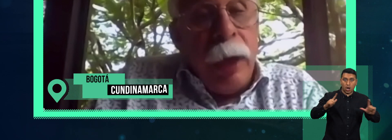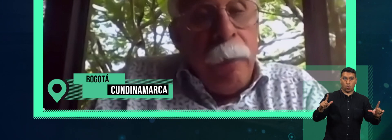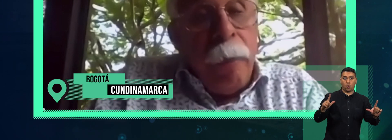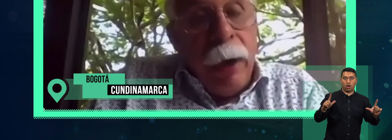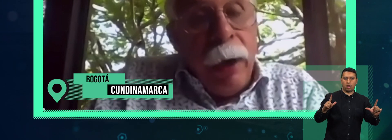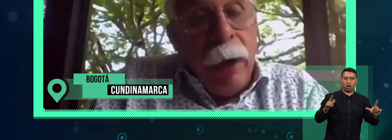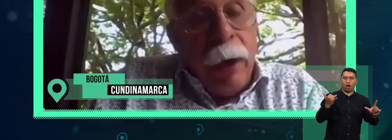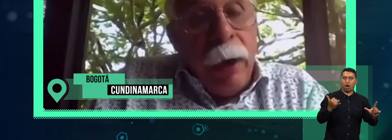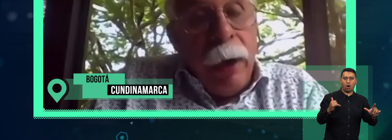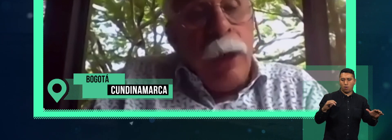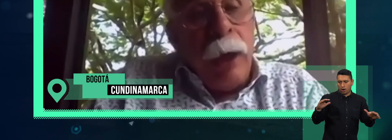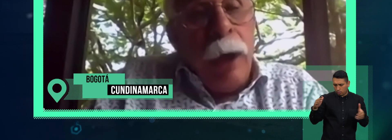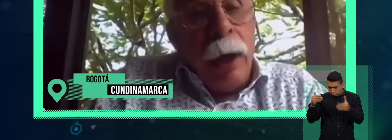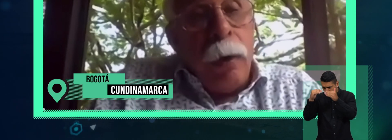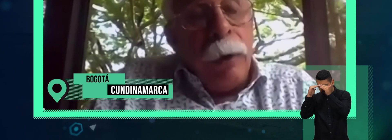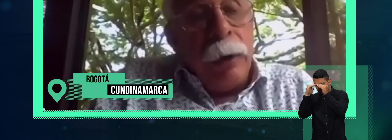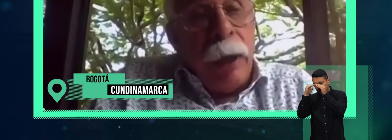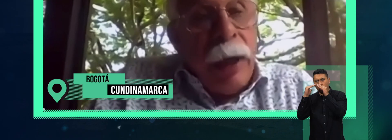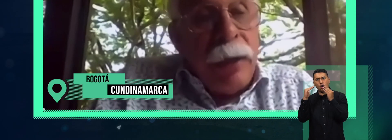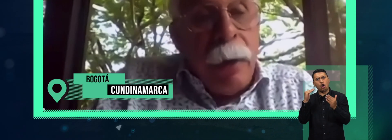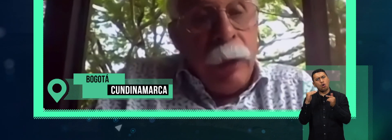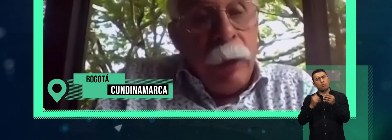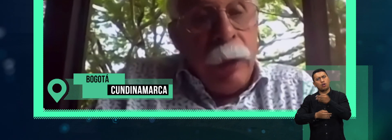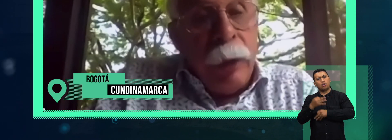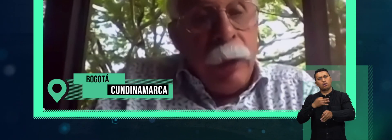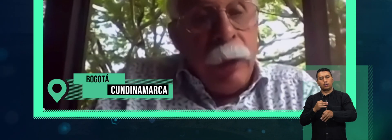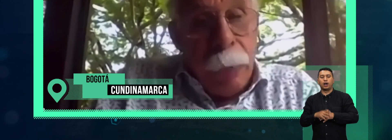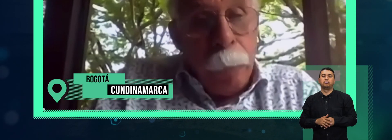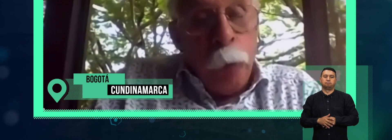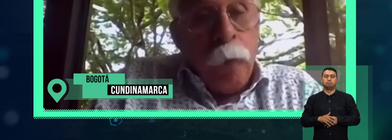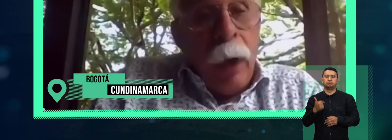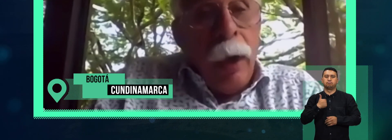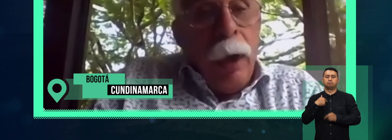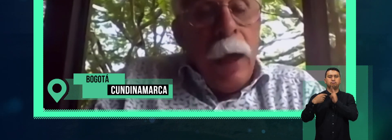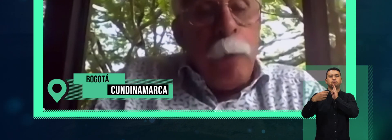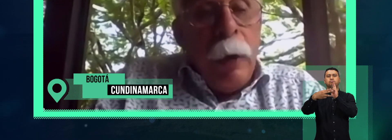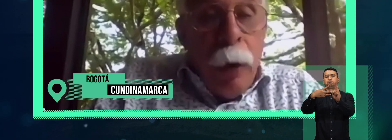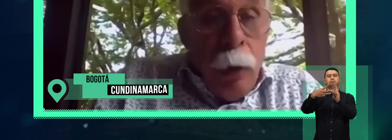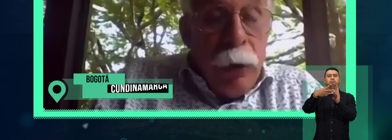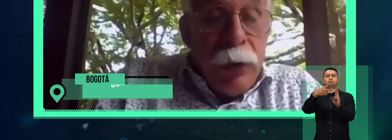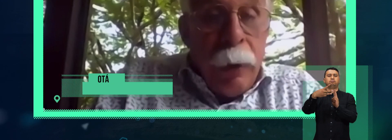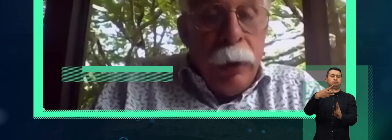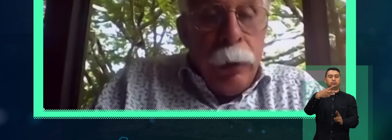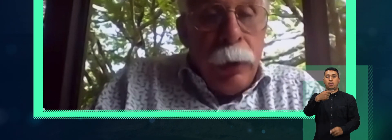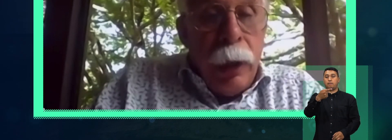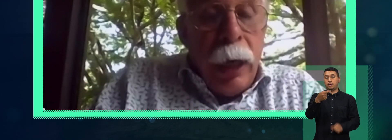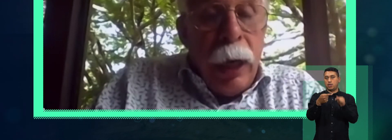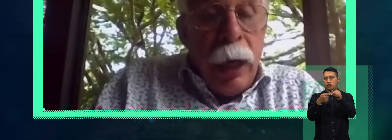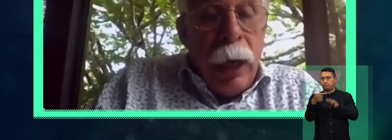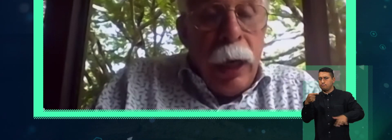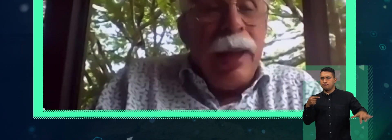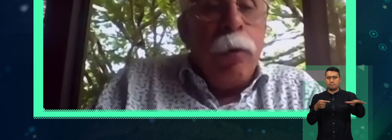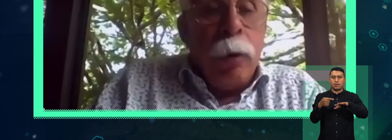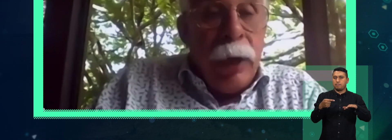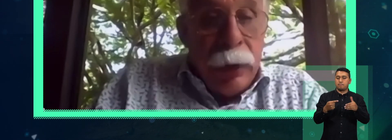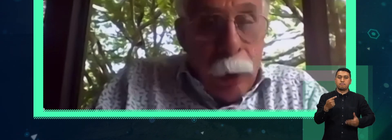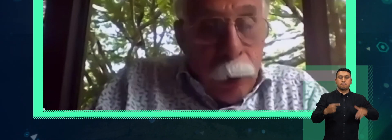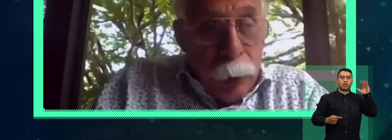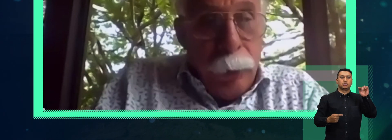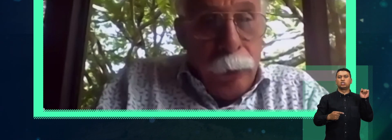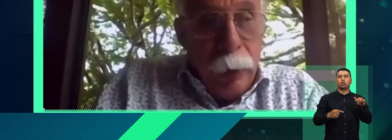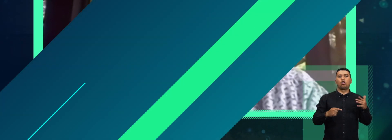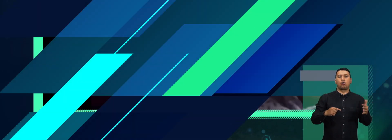se pueden ver, yo dijera, como en tres ámbitos grandes. El primero de los ámbitos, el ámbito del